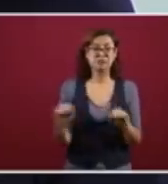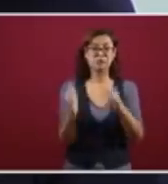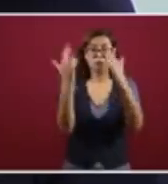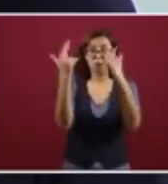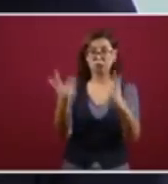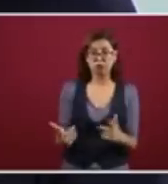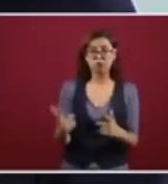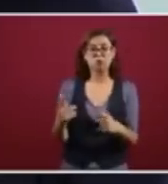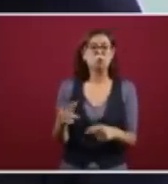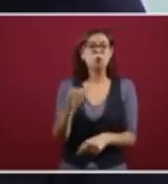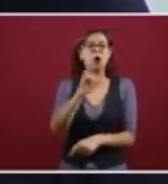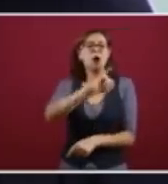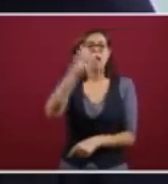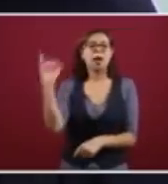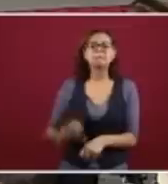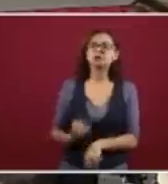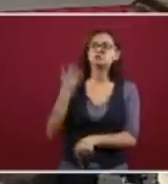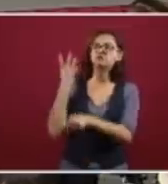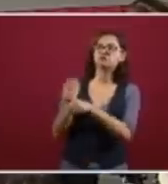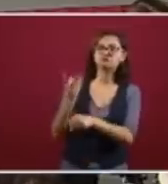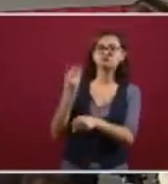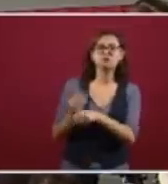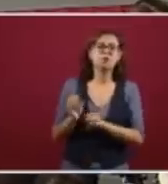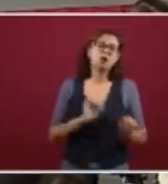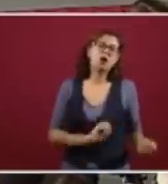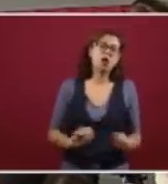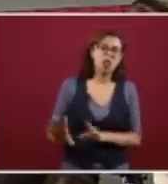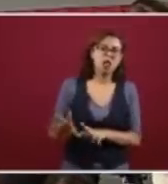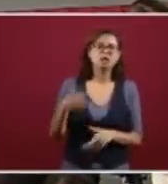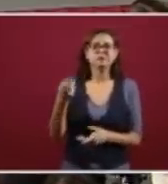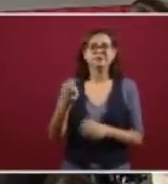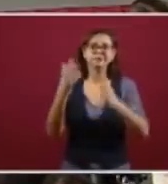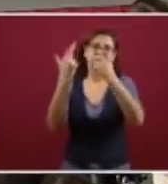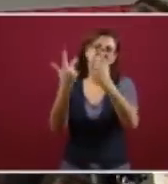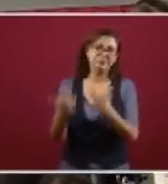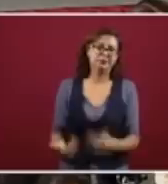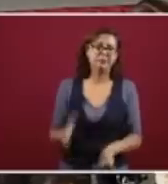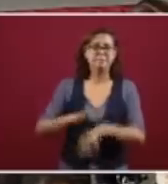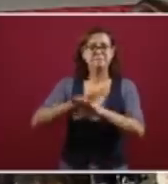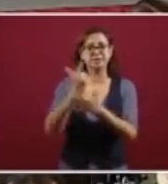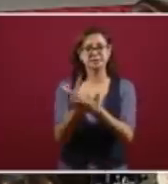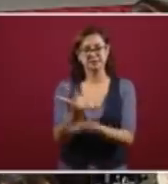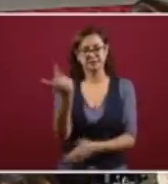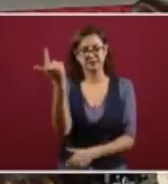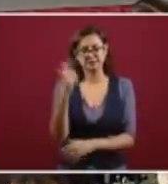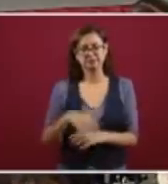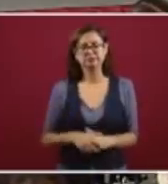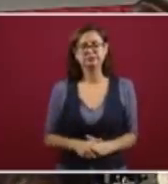más severos en estos inmuebles. Bien,